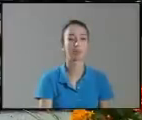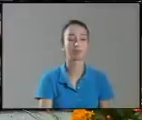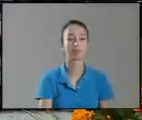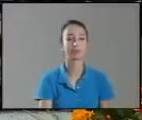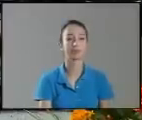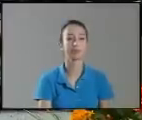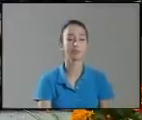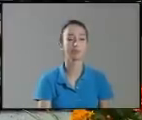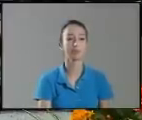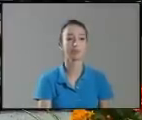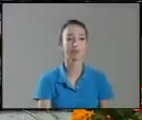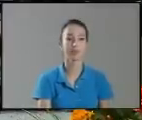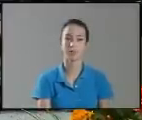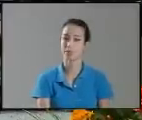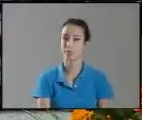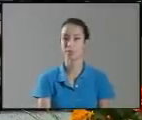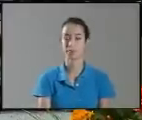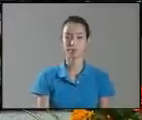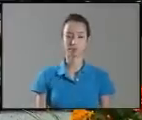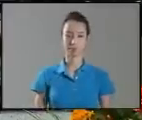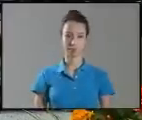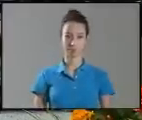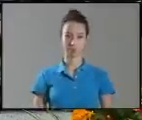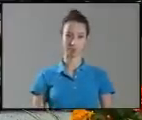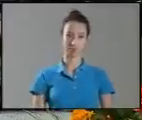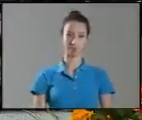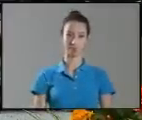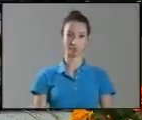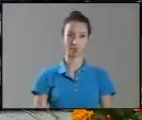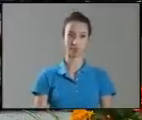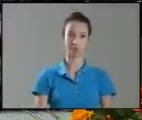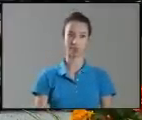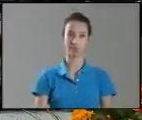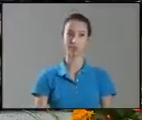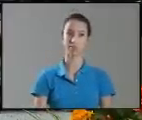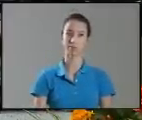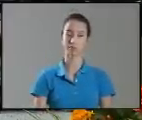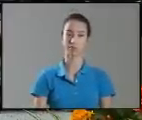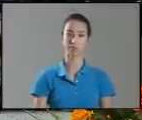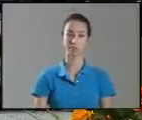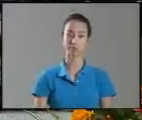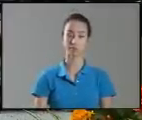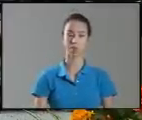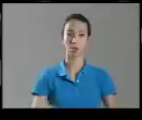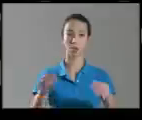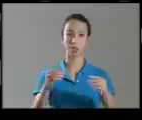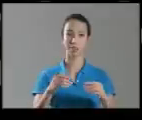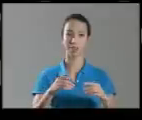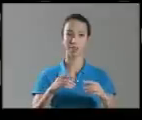La tiene ahí usted. ¿Quién me está hablando? Adán. ¿Y la otra?